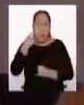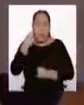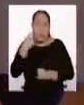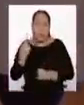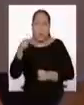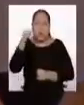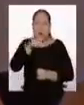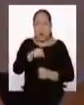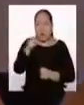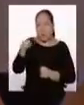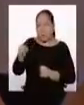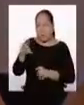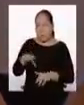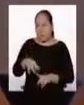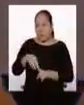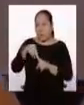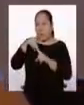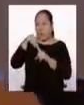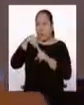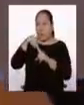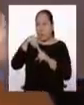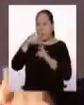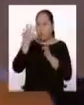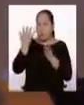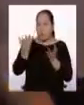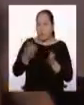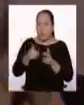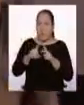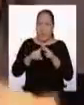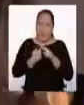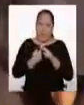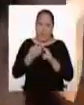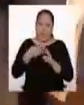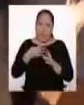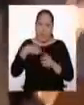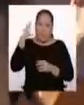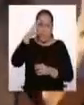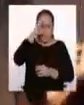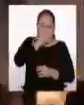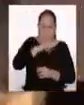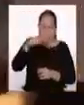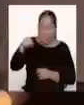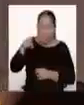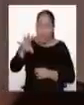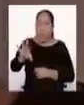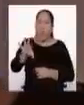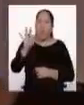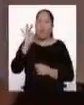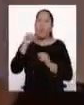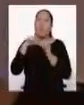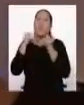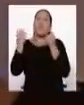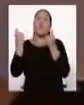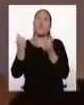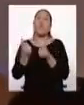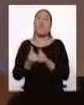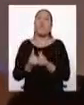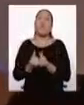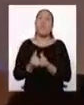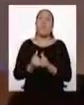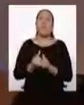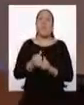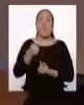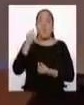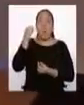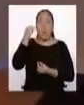esta búsqueda en donde finalmente, por más surrealista que suene, llego a encontrar una banda que es un chino,